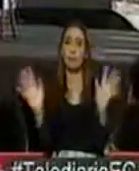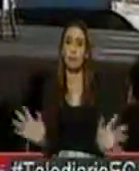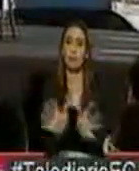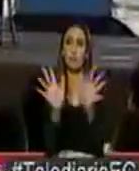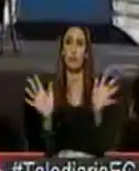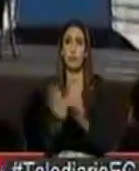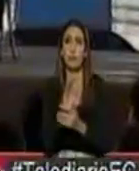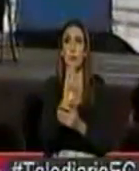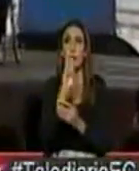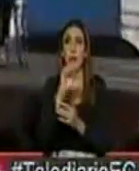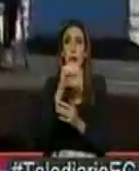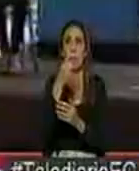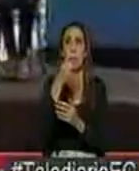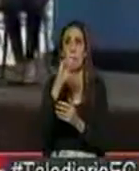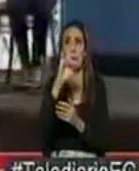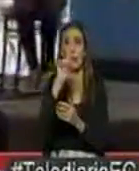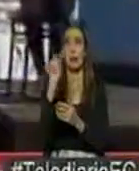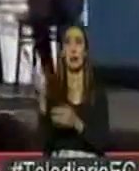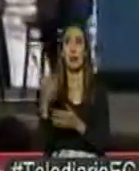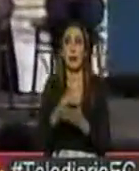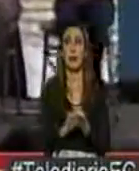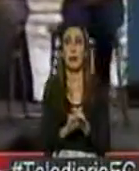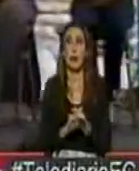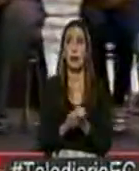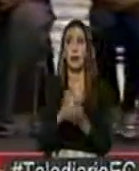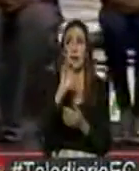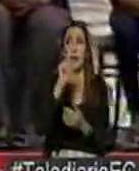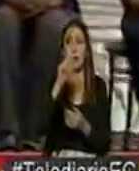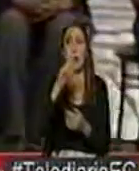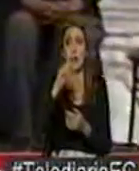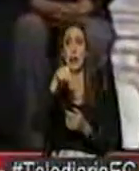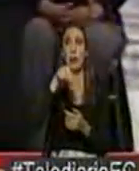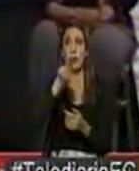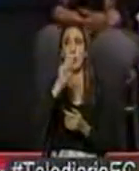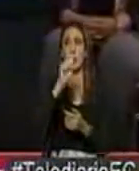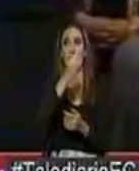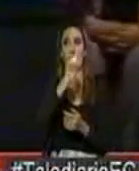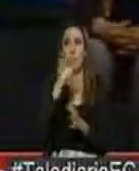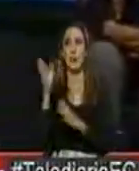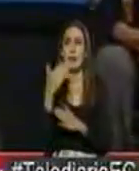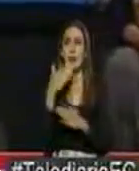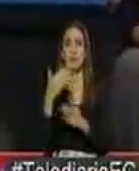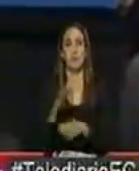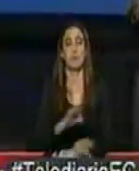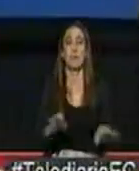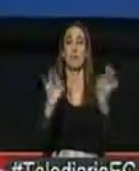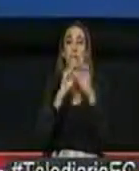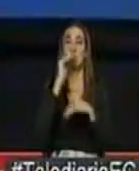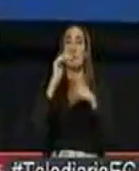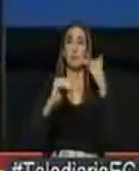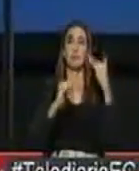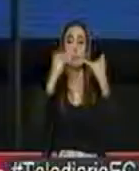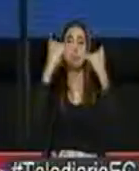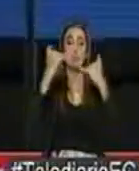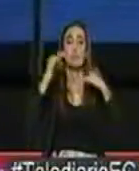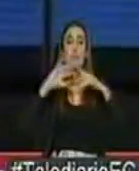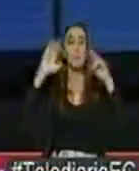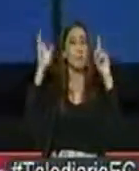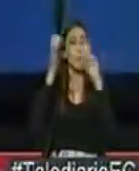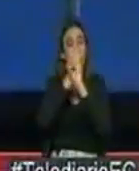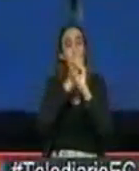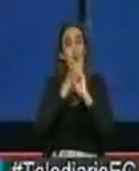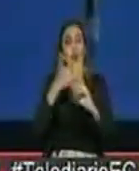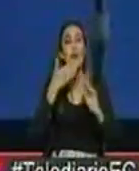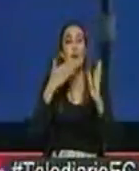nunca. Queridos bahienses o caraquenses, como se dice, no duden de que haremos todo lo que esté a nuestro alcance